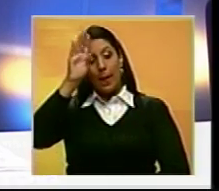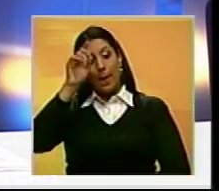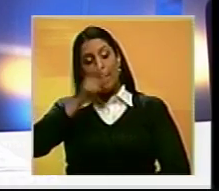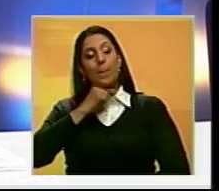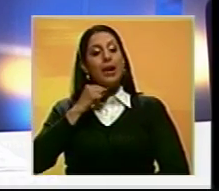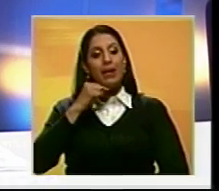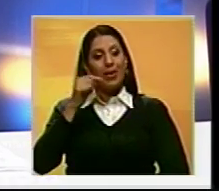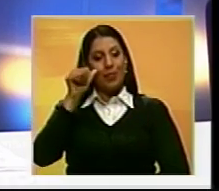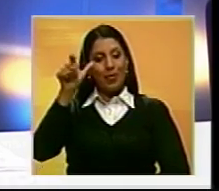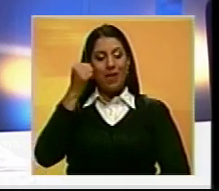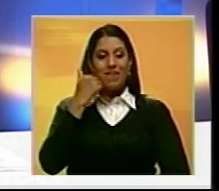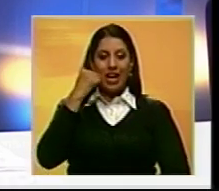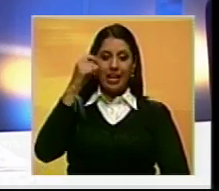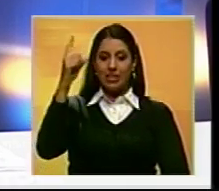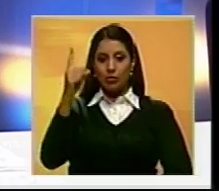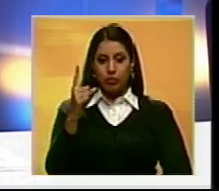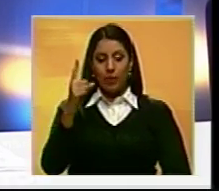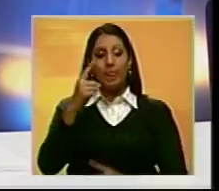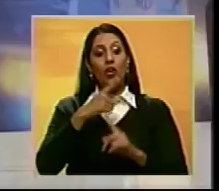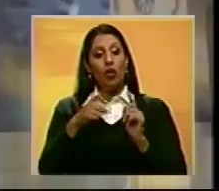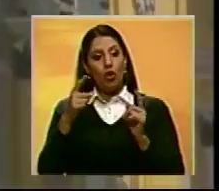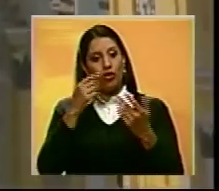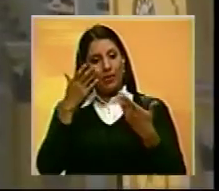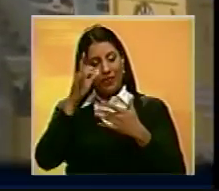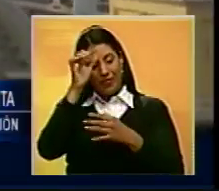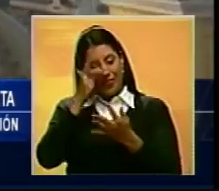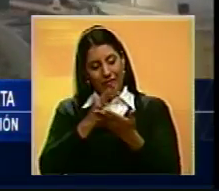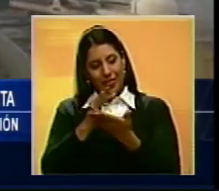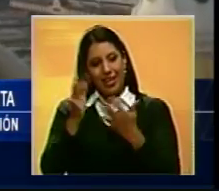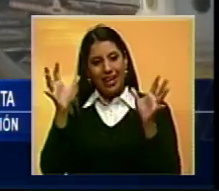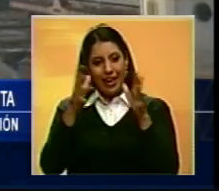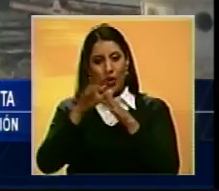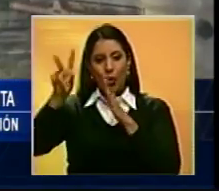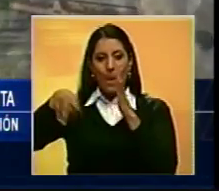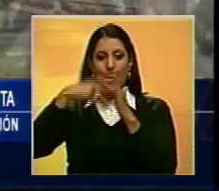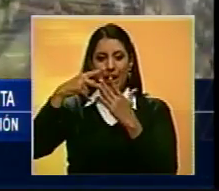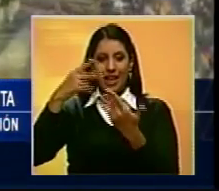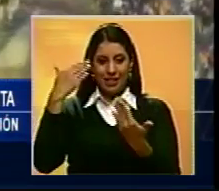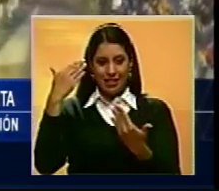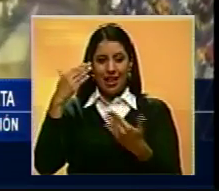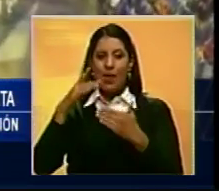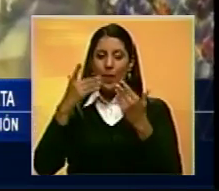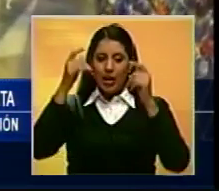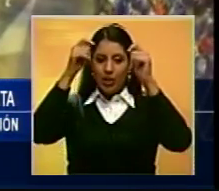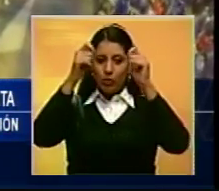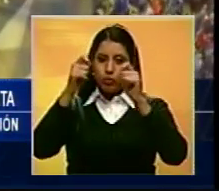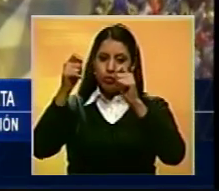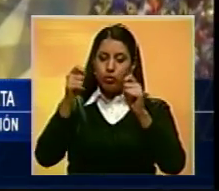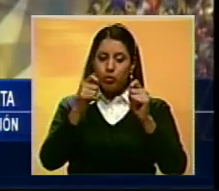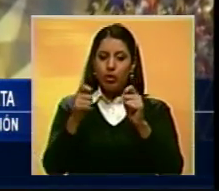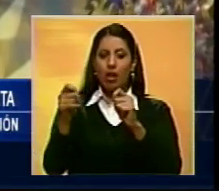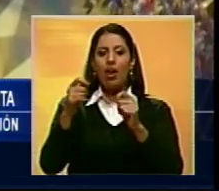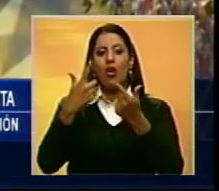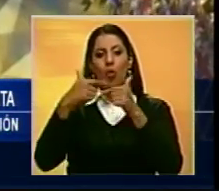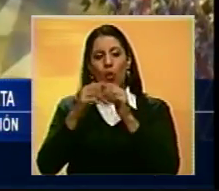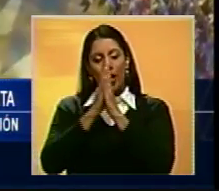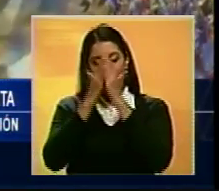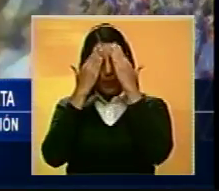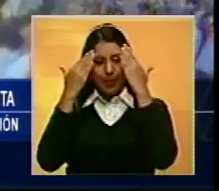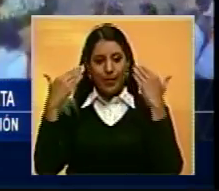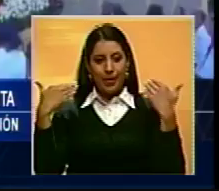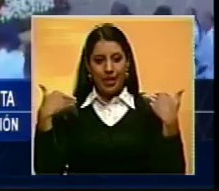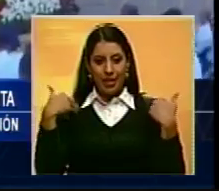Valencia, Monseñor Reinaldo del Prete. Los feligreses se reunieron en la plazoleta de la Basílica para bajar su nicho por la Virgen